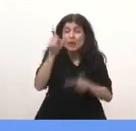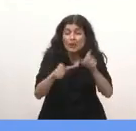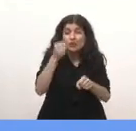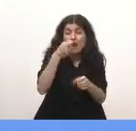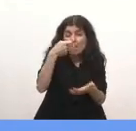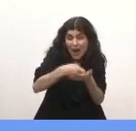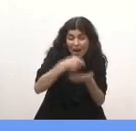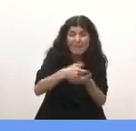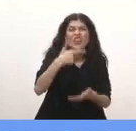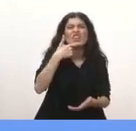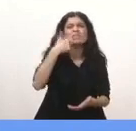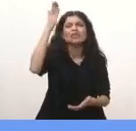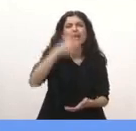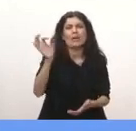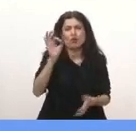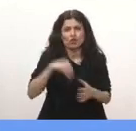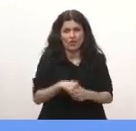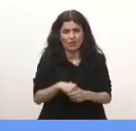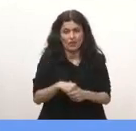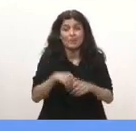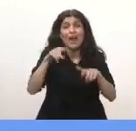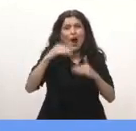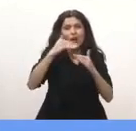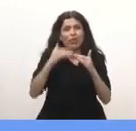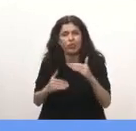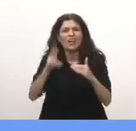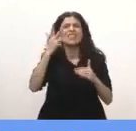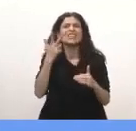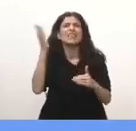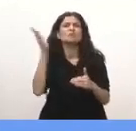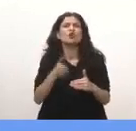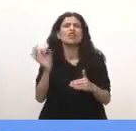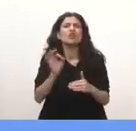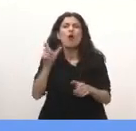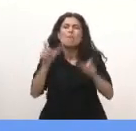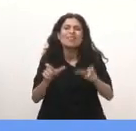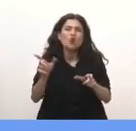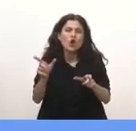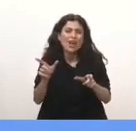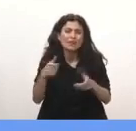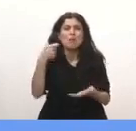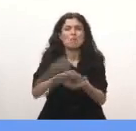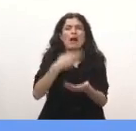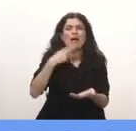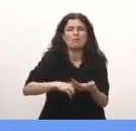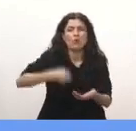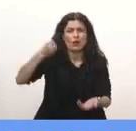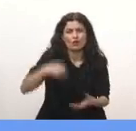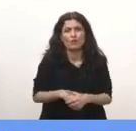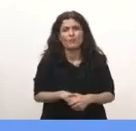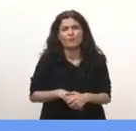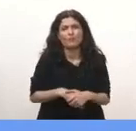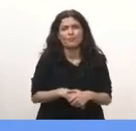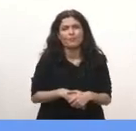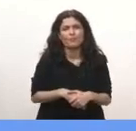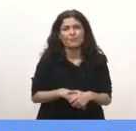formales Sí ahora lo va a pagar el 3% de los trabajadores formales es el 1% el 1% del total de los